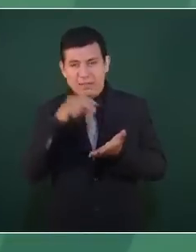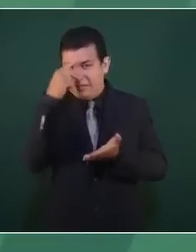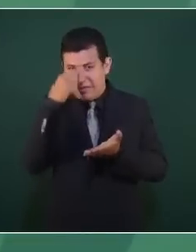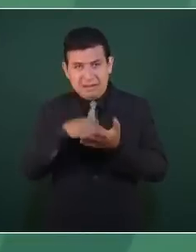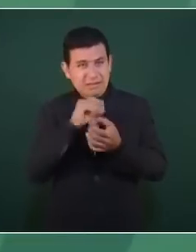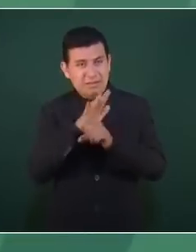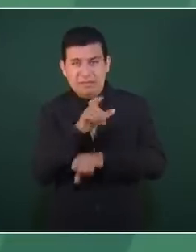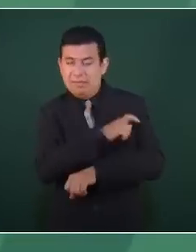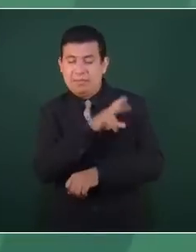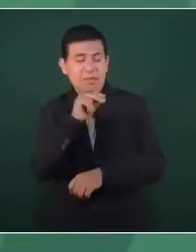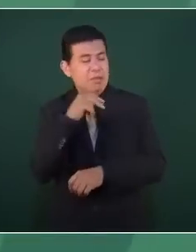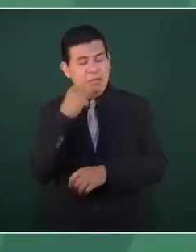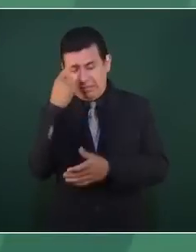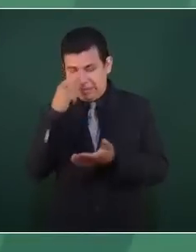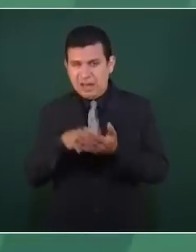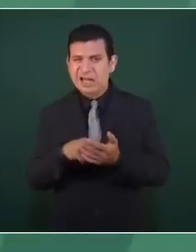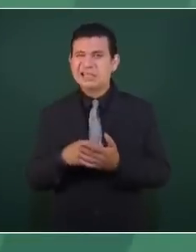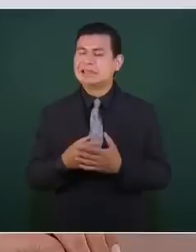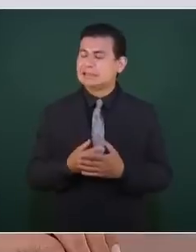a vacunarse